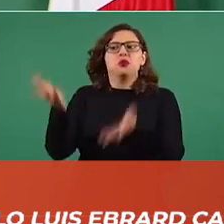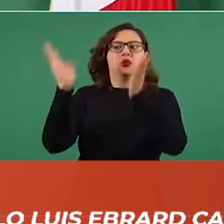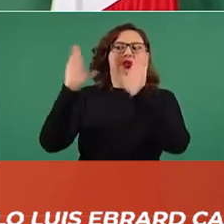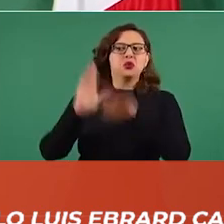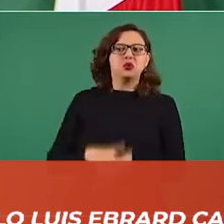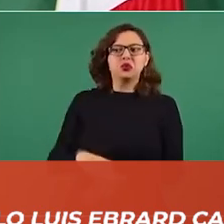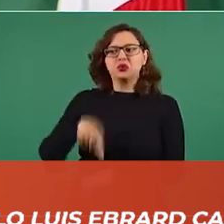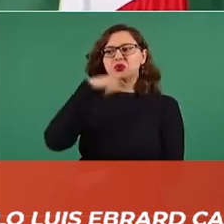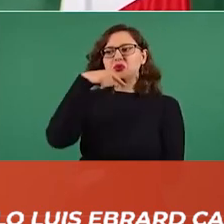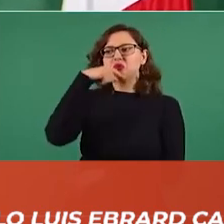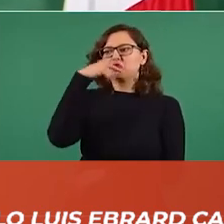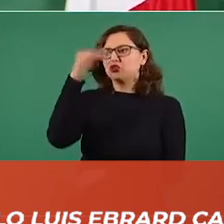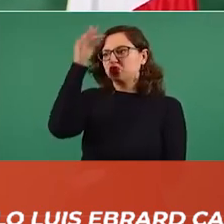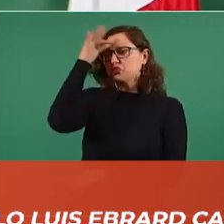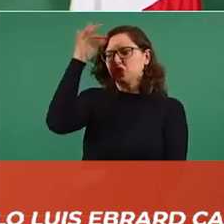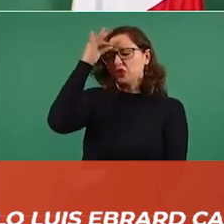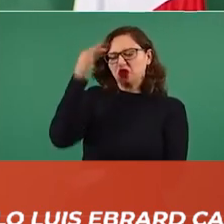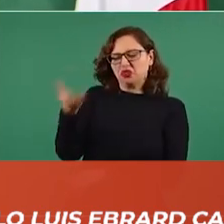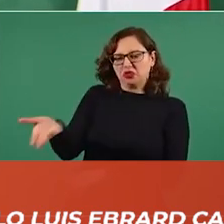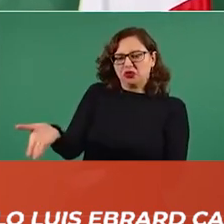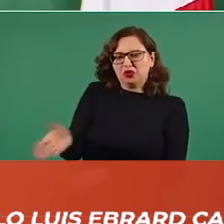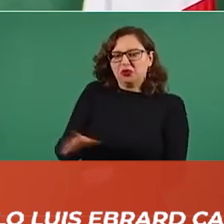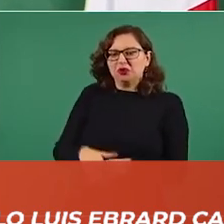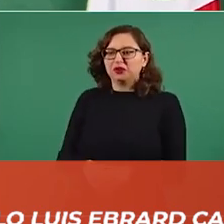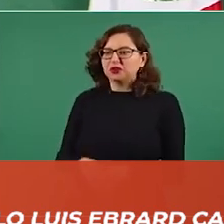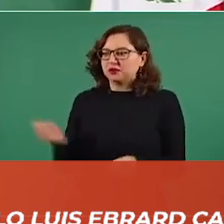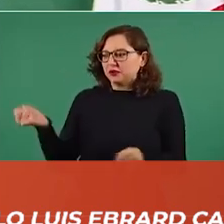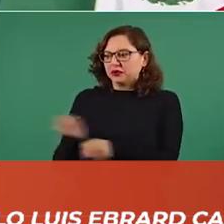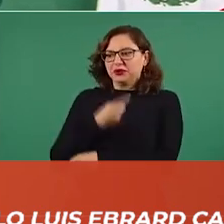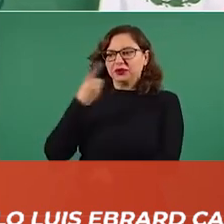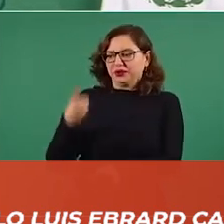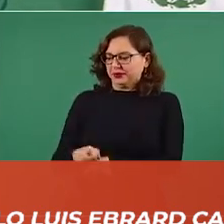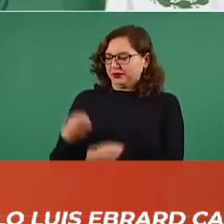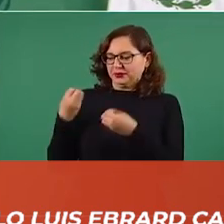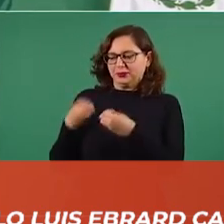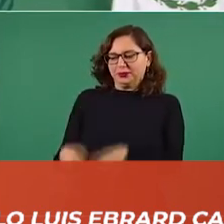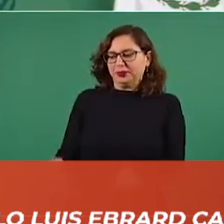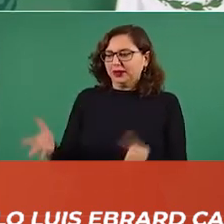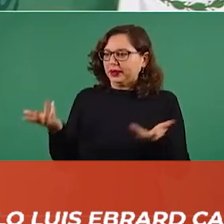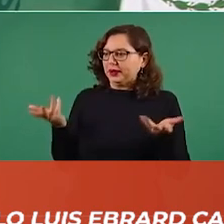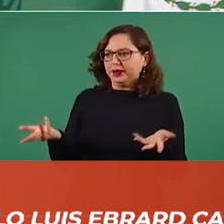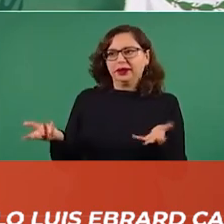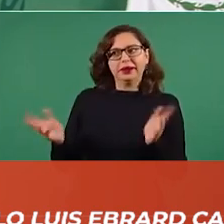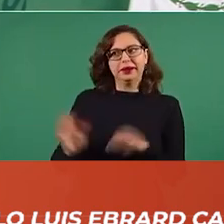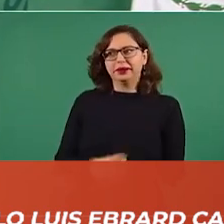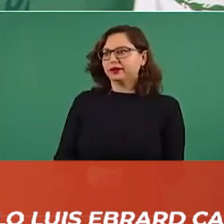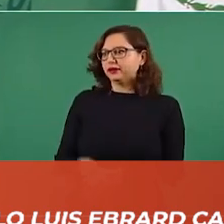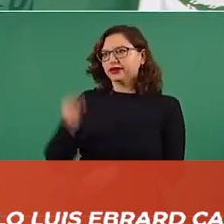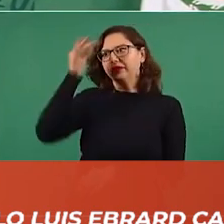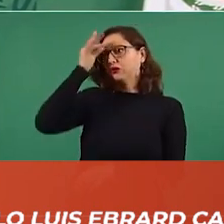Aprovecha ahora que tienes oportunidad. No seas tonto.